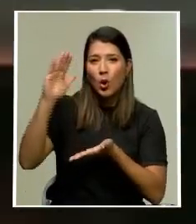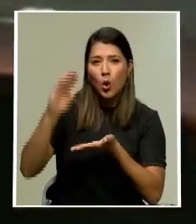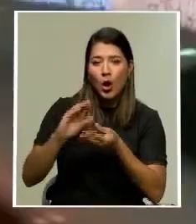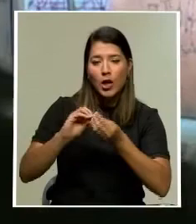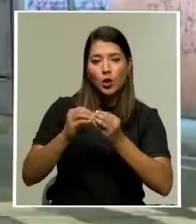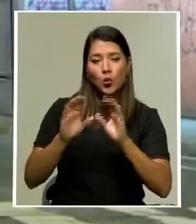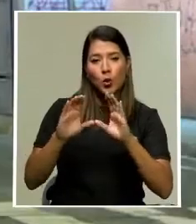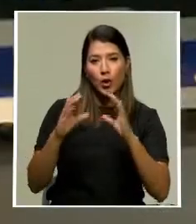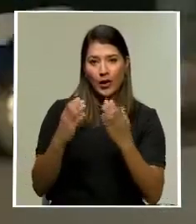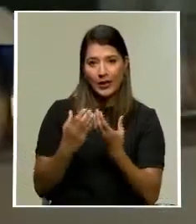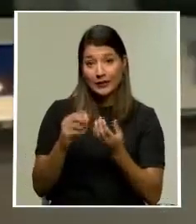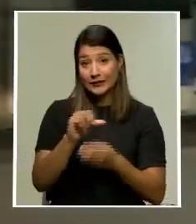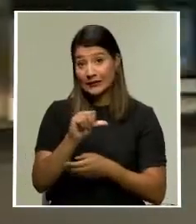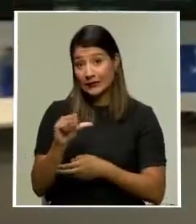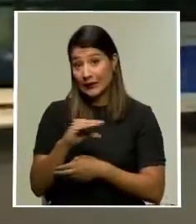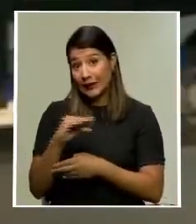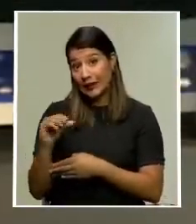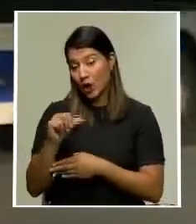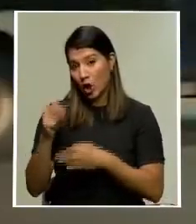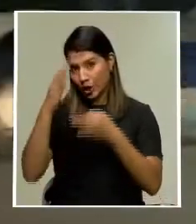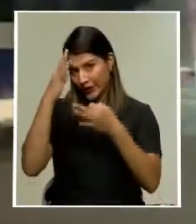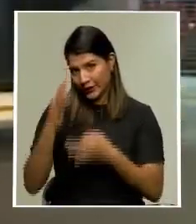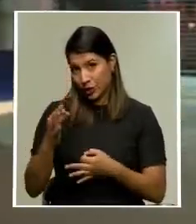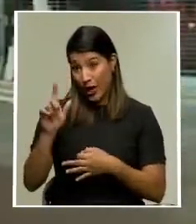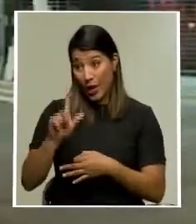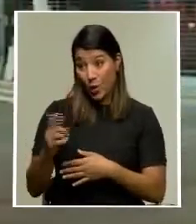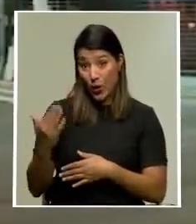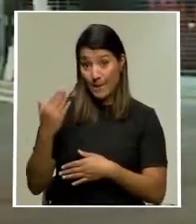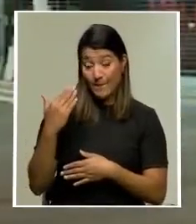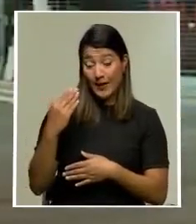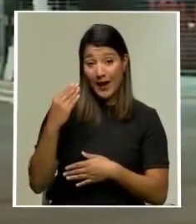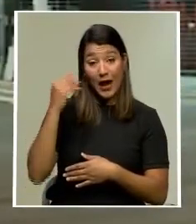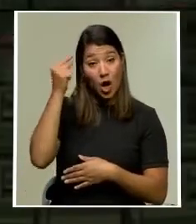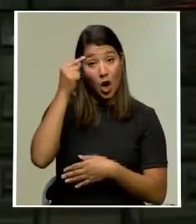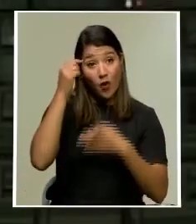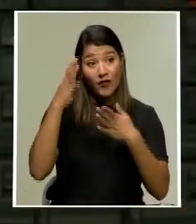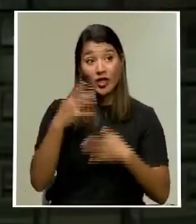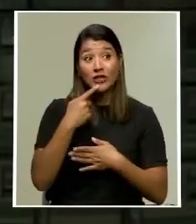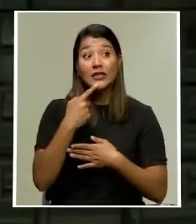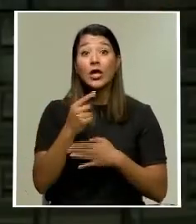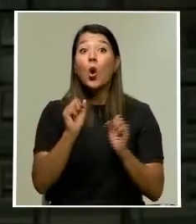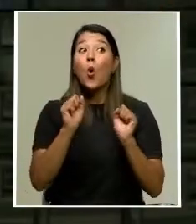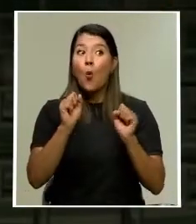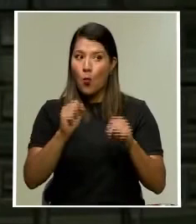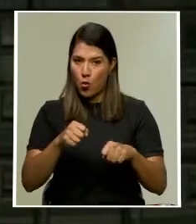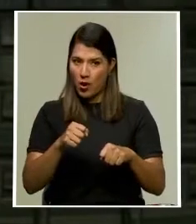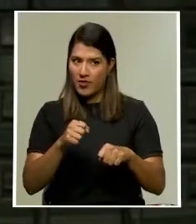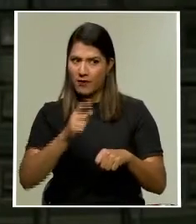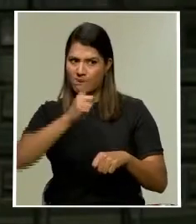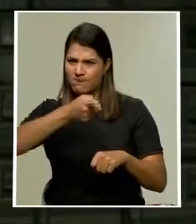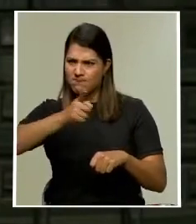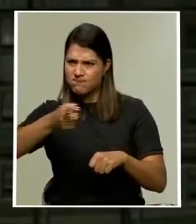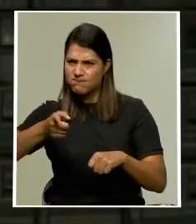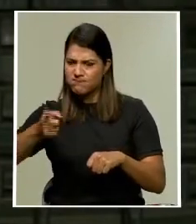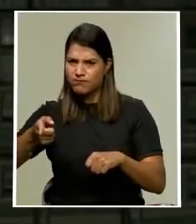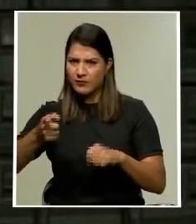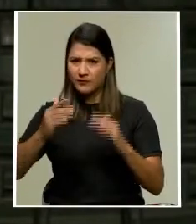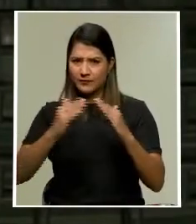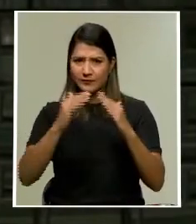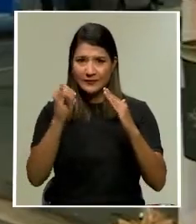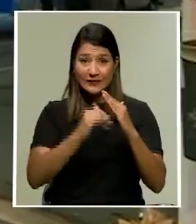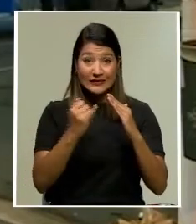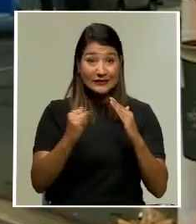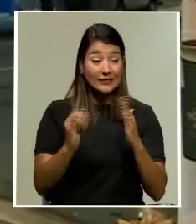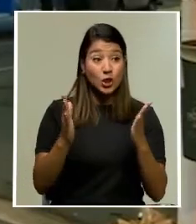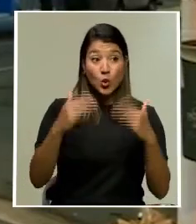otras medidas. El lunes, el gobernador dejó planteada la posibilidad de una cuarentena estricta en caso de que no haya resultados en la fase